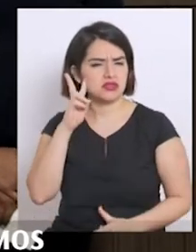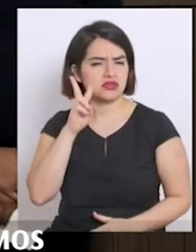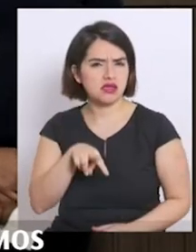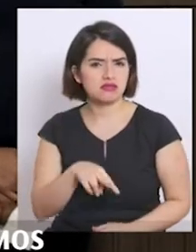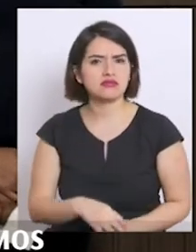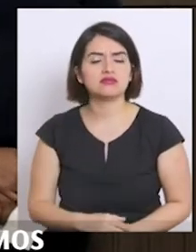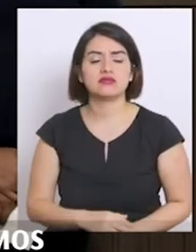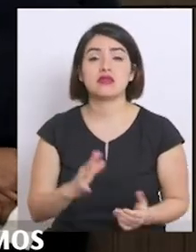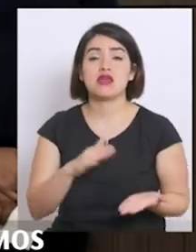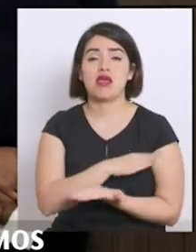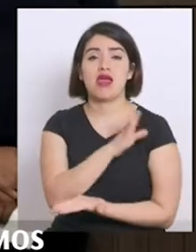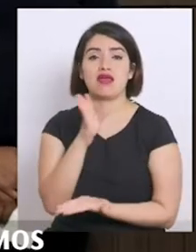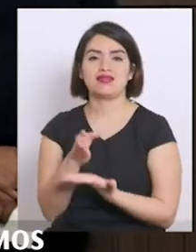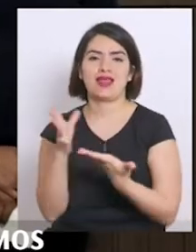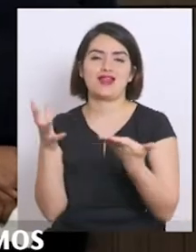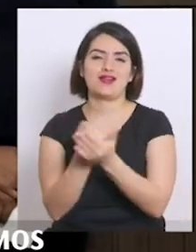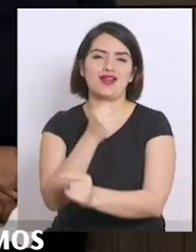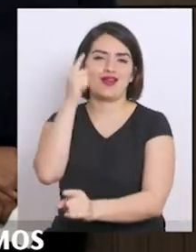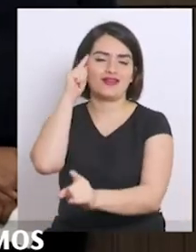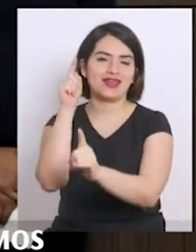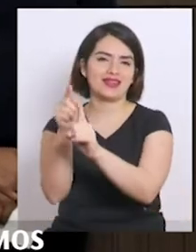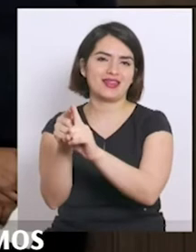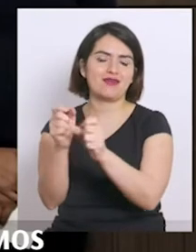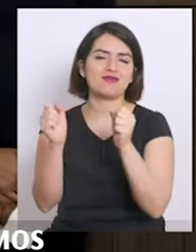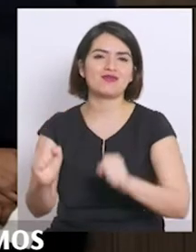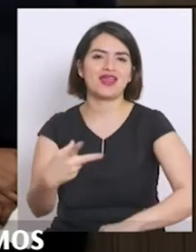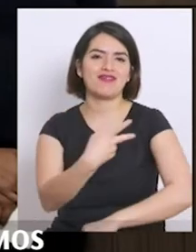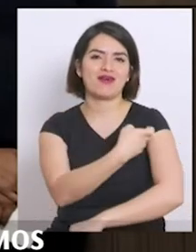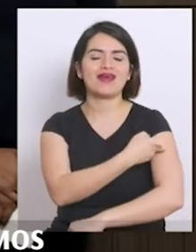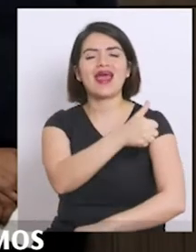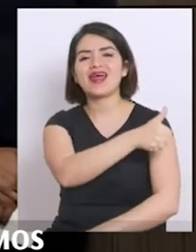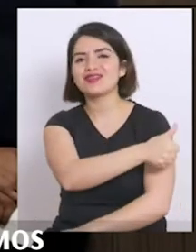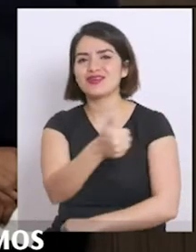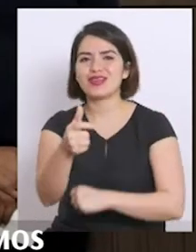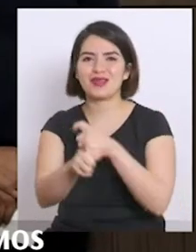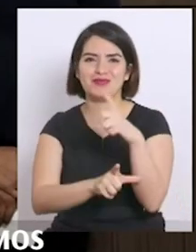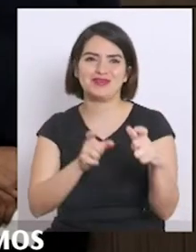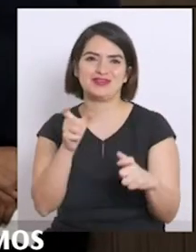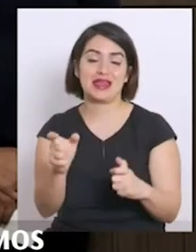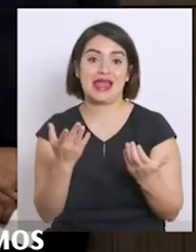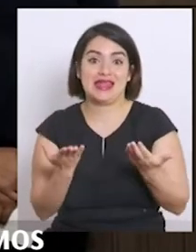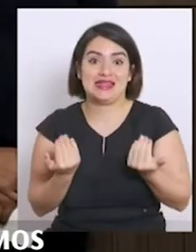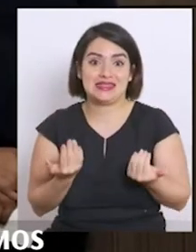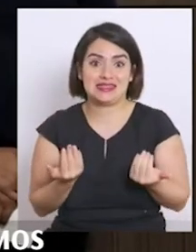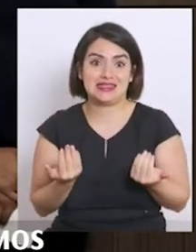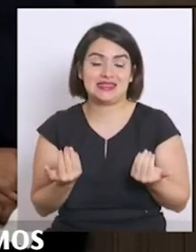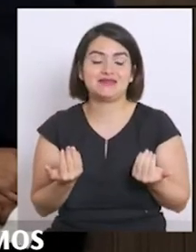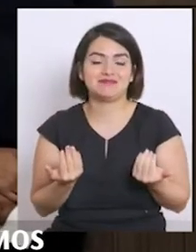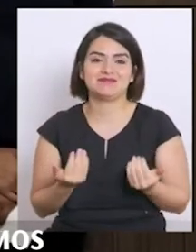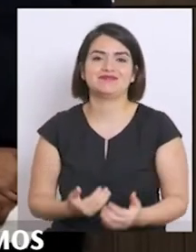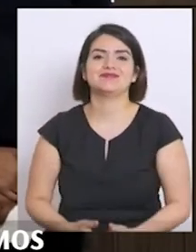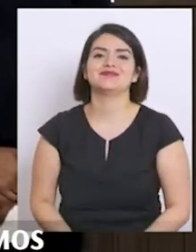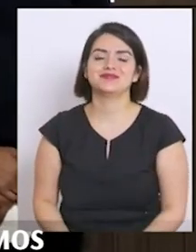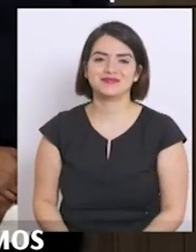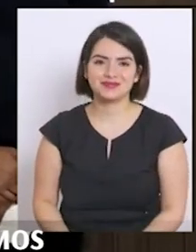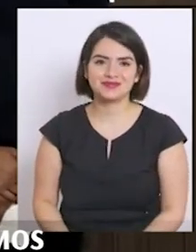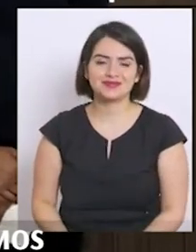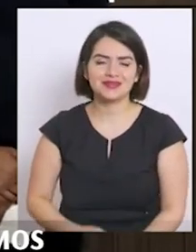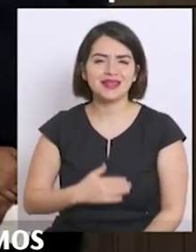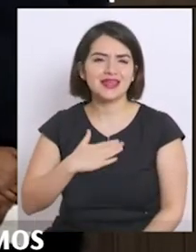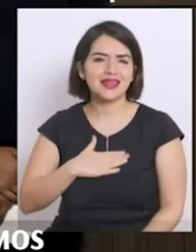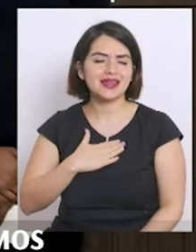descanso, hasta lograr nuestra meta de poder vacunar a todas las personas que lo requieran y que lo necesiten.